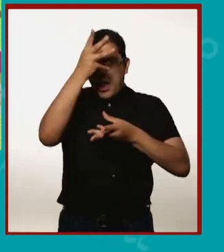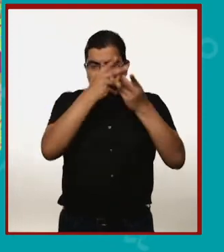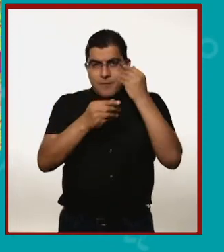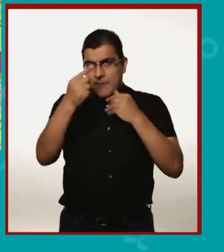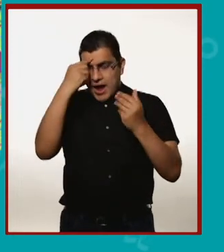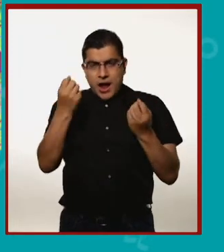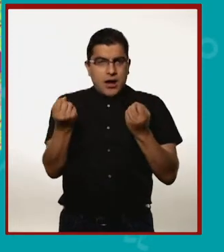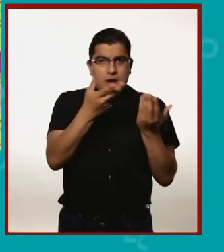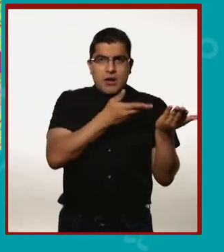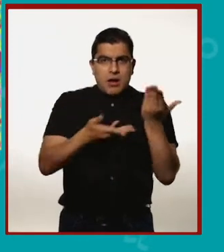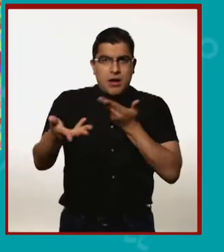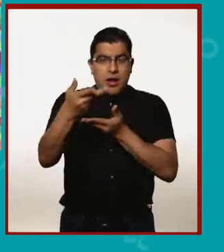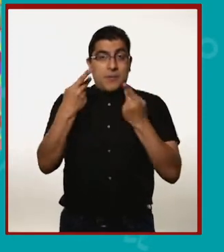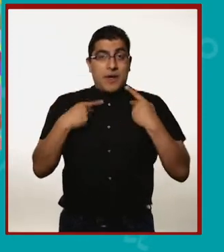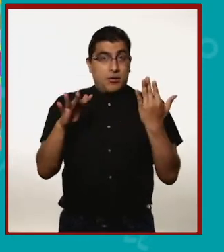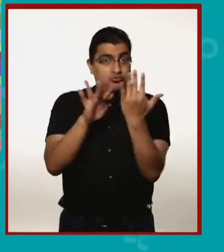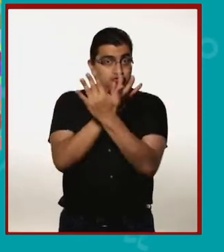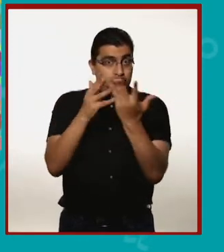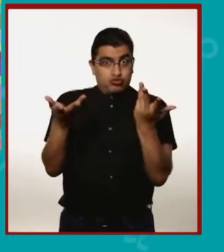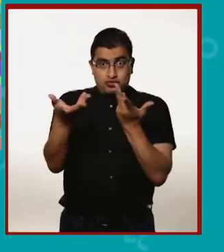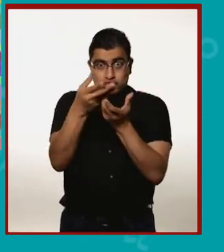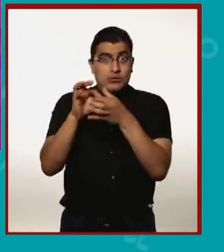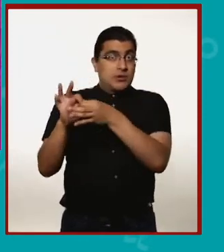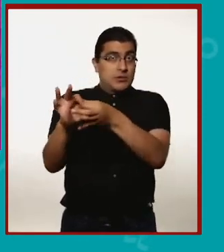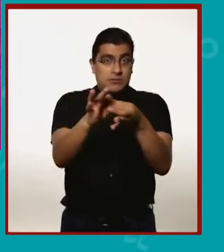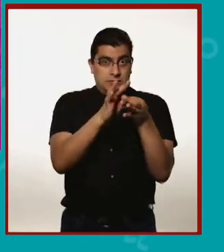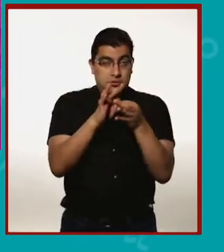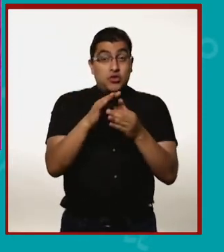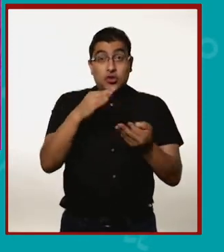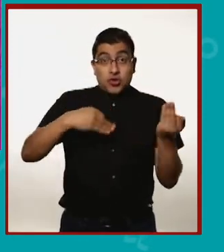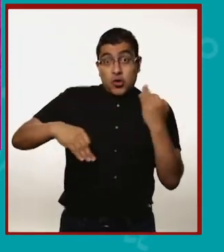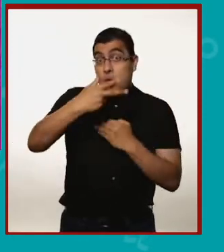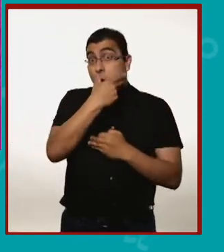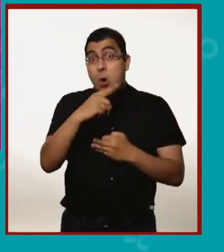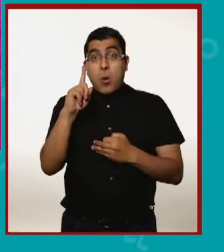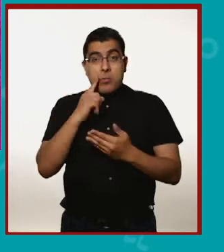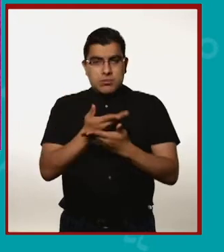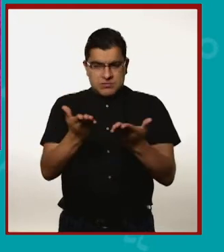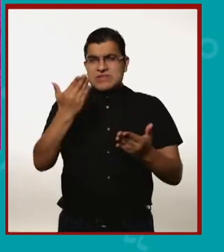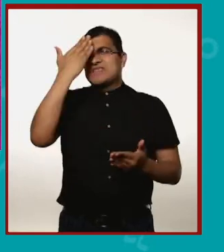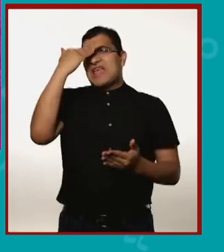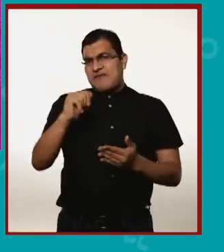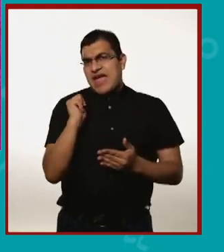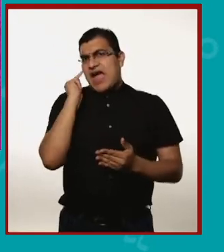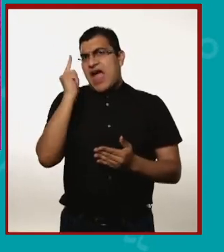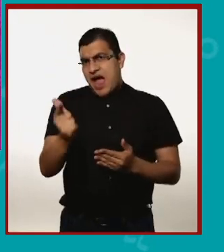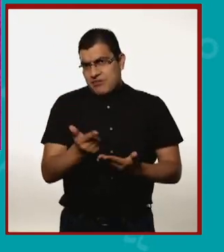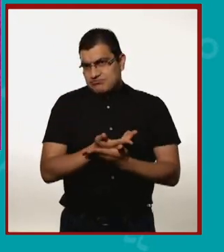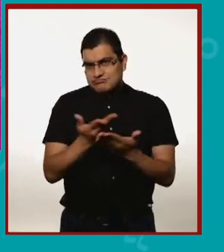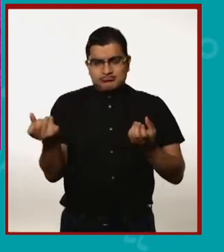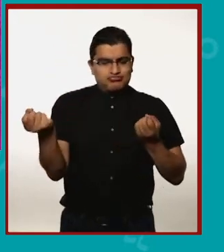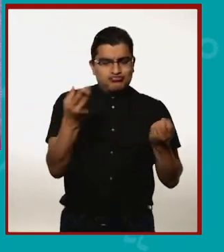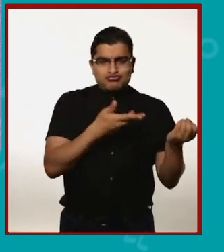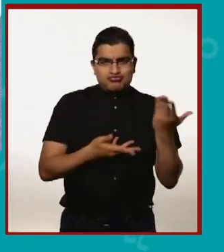para enriquecer las relaciones entre los seres humanos. Todas y todos sabemos algo.